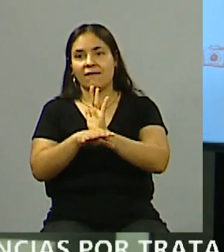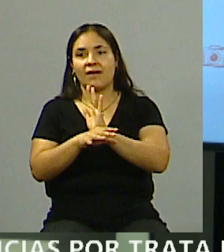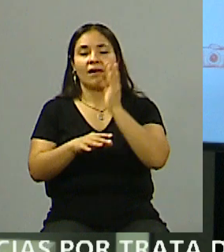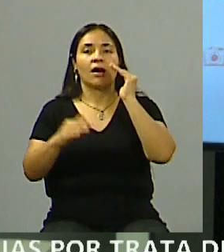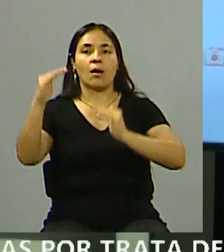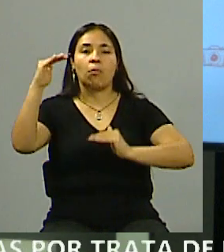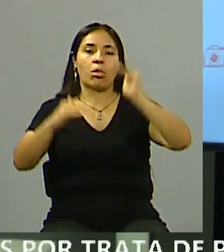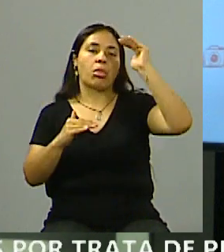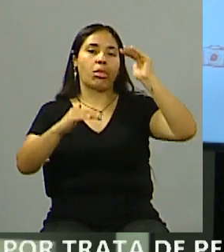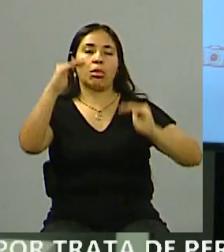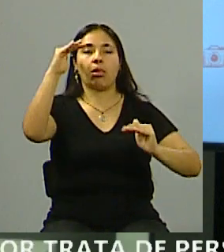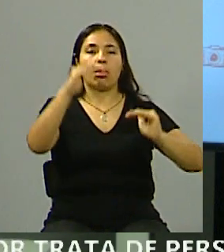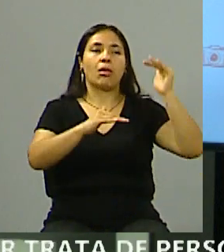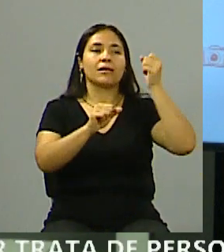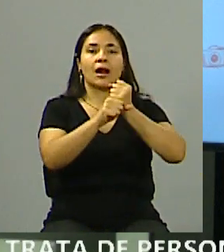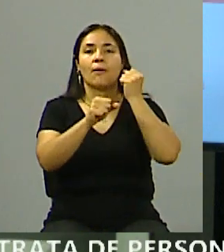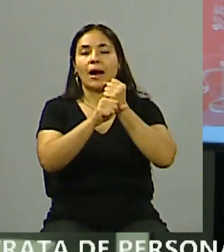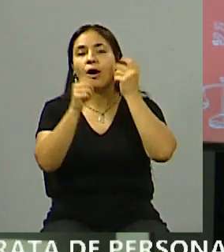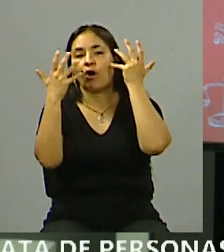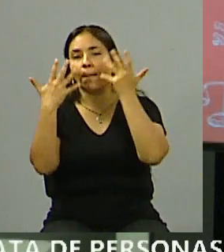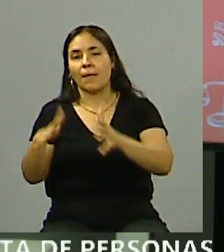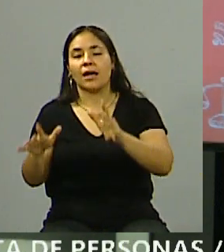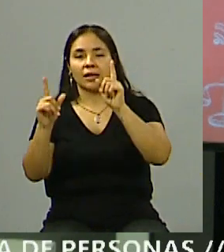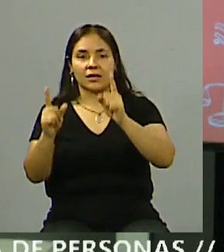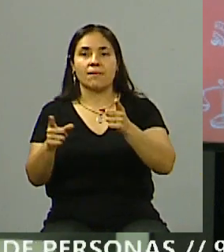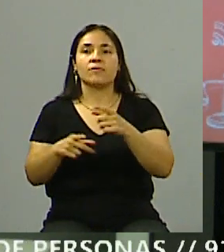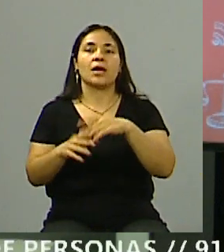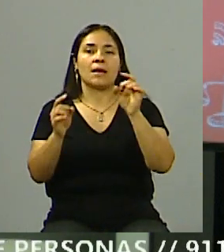a la precarización y al desempleo cultural también en